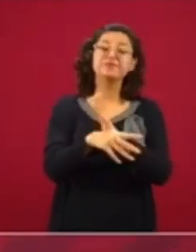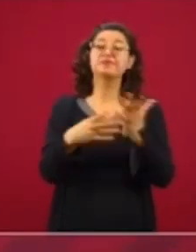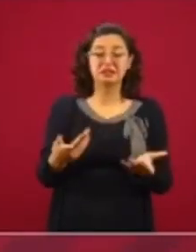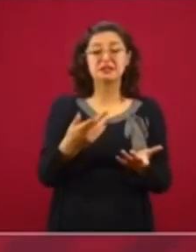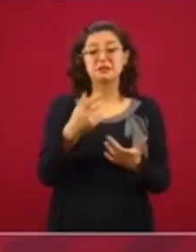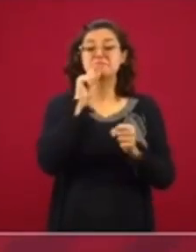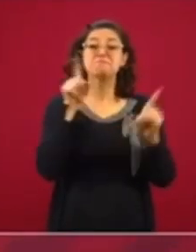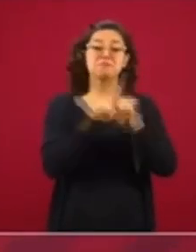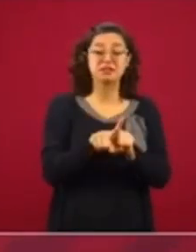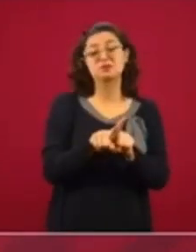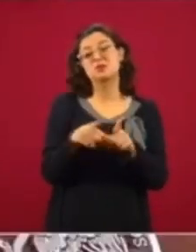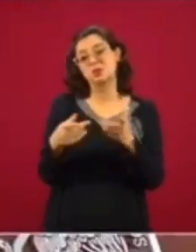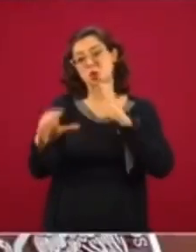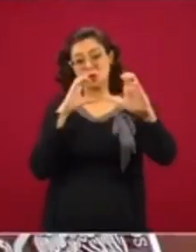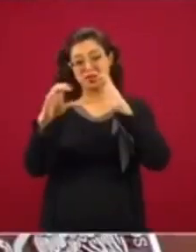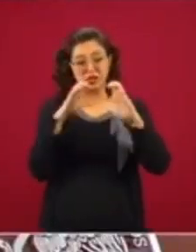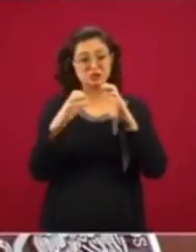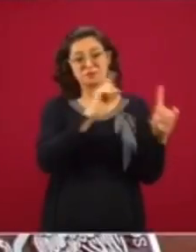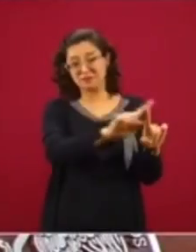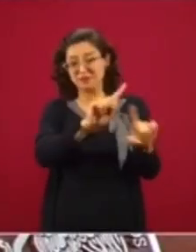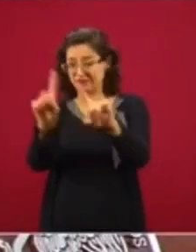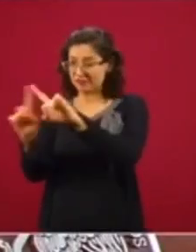convencionales de comunicación, no solo en México, en el mundo.